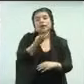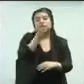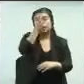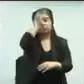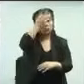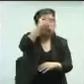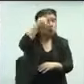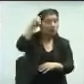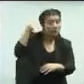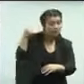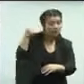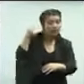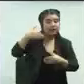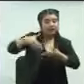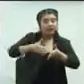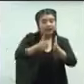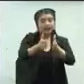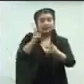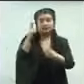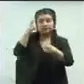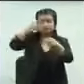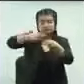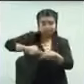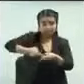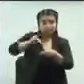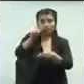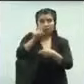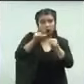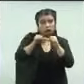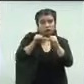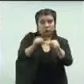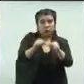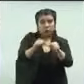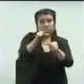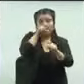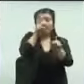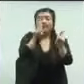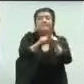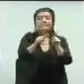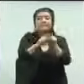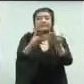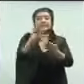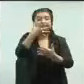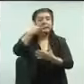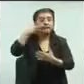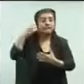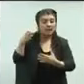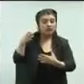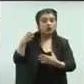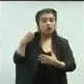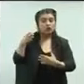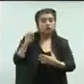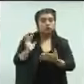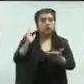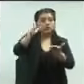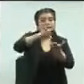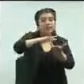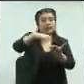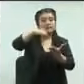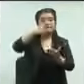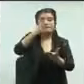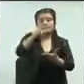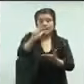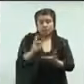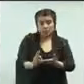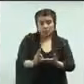tiene 8 meses de estar parado, esa carretera no continuó. Está el tramo que viene de San Marcos para San Pablo, de San Pablo a